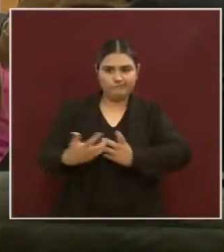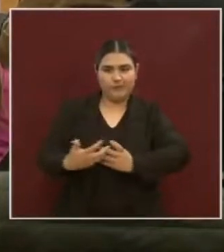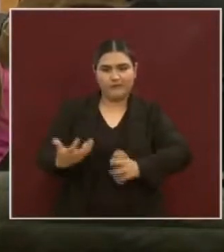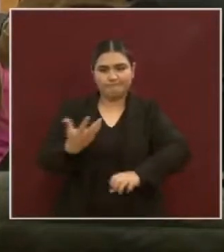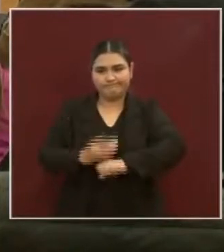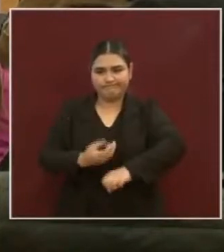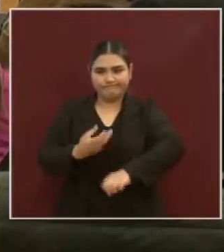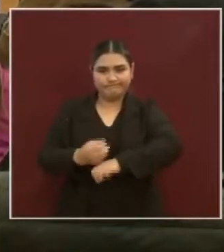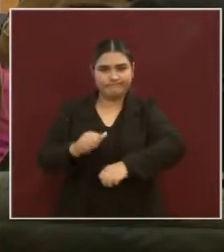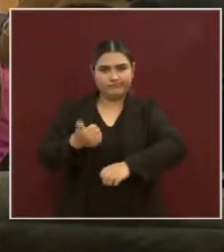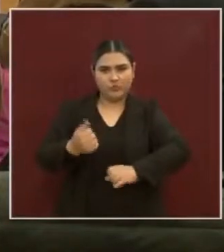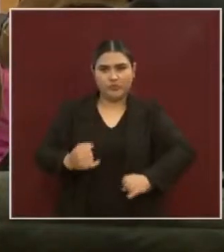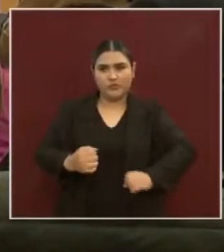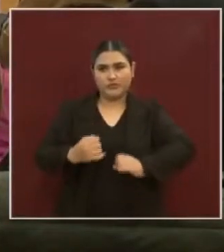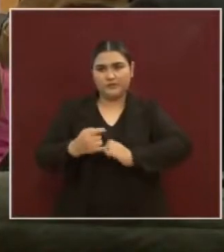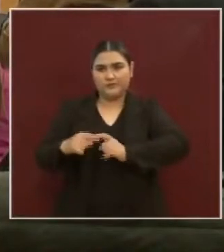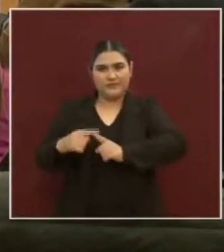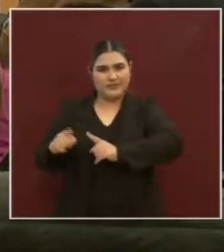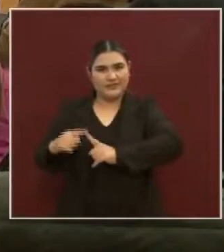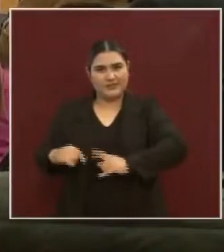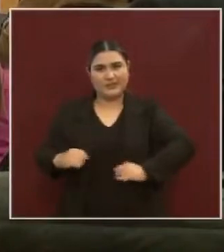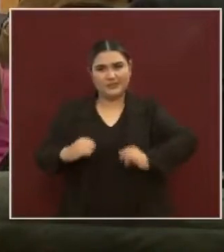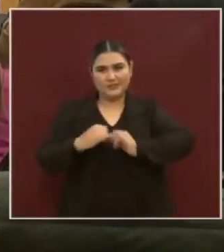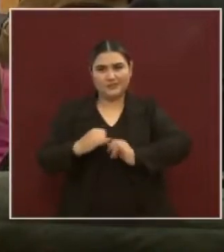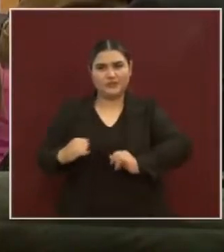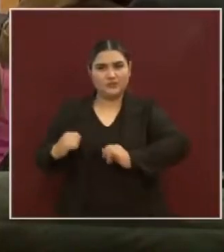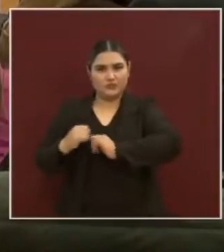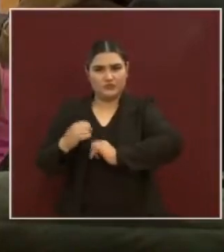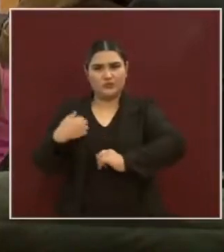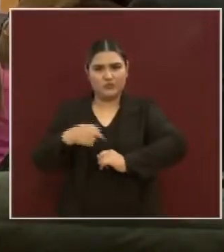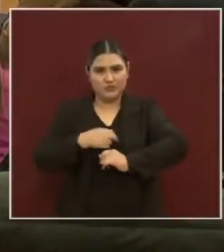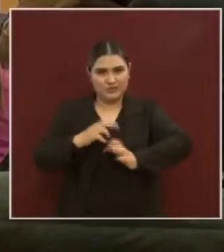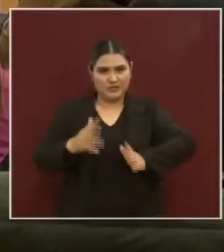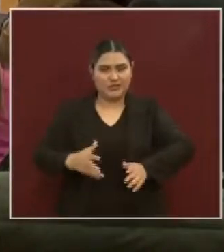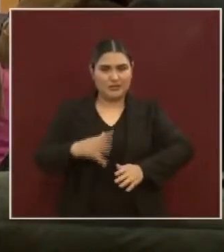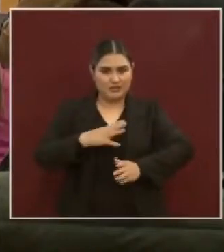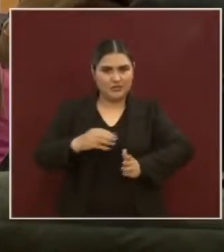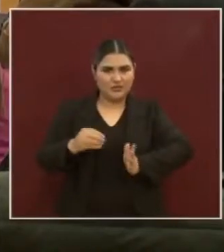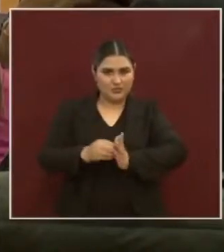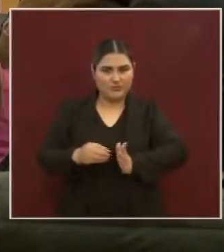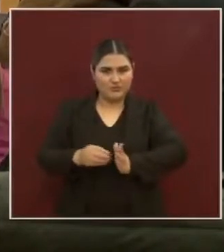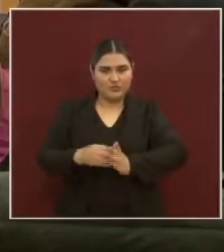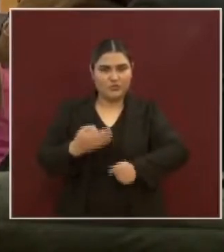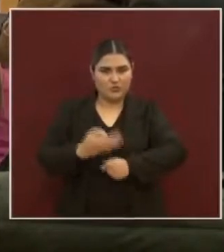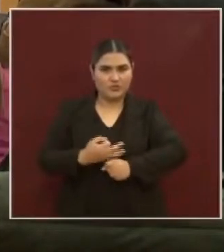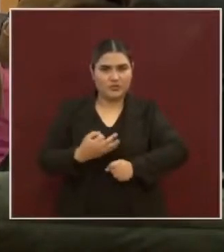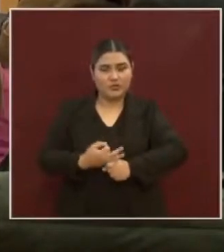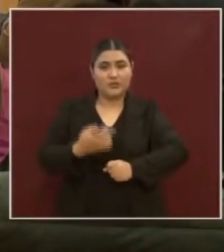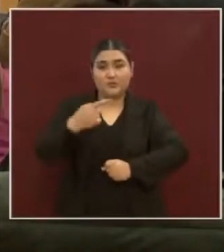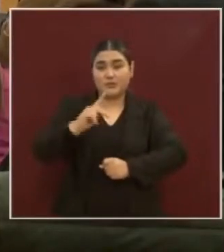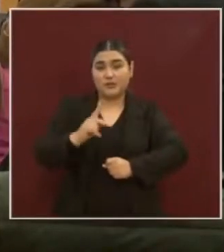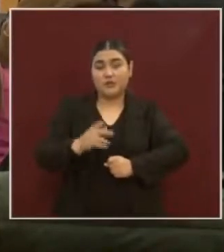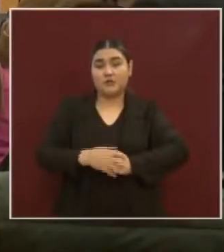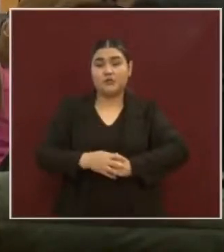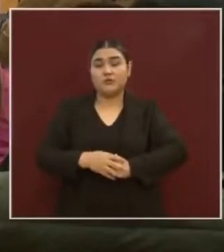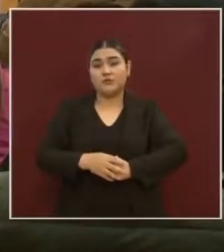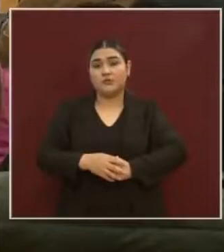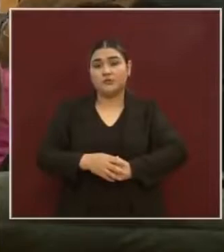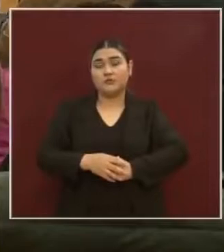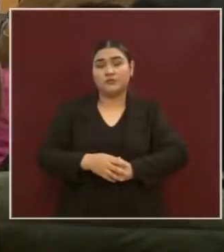instalaciones, instalaciones adicionales a las que disponemos actualmente. Pero no